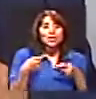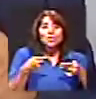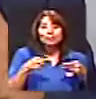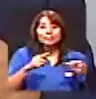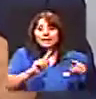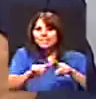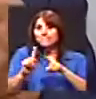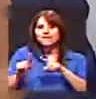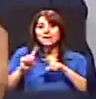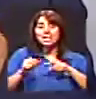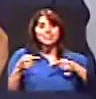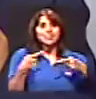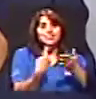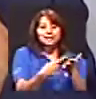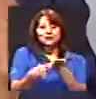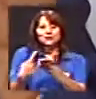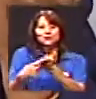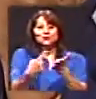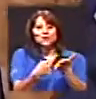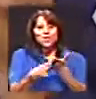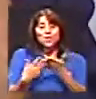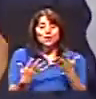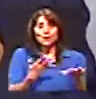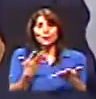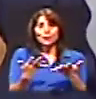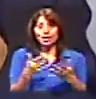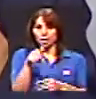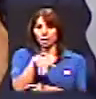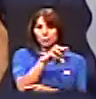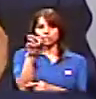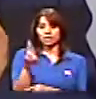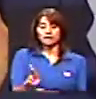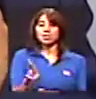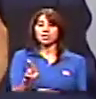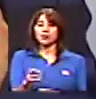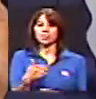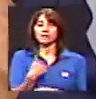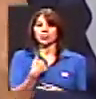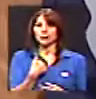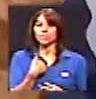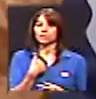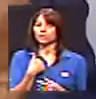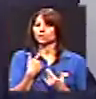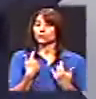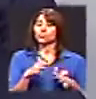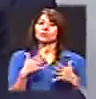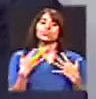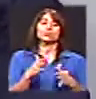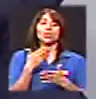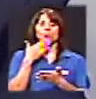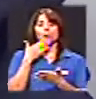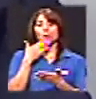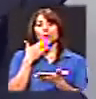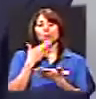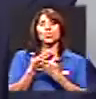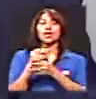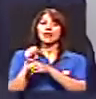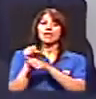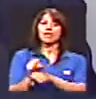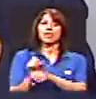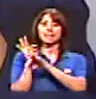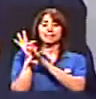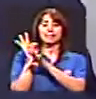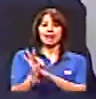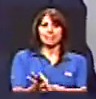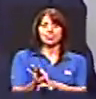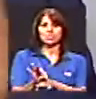enriquecer lo que ya tenemos. Y en Costa Rica tenemos una tradición muy rica en esas cuatro corrientes que le